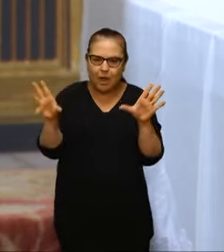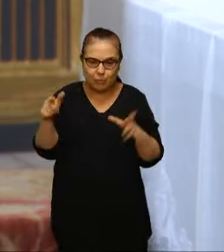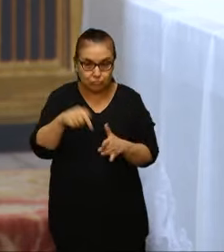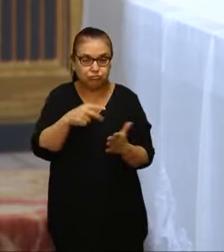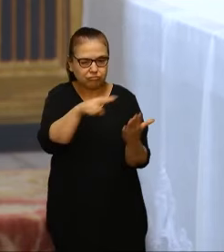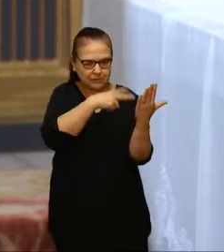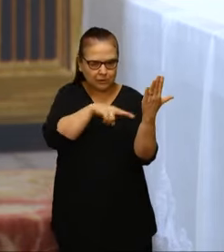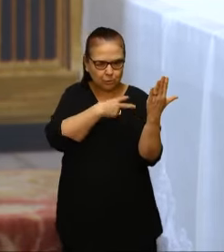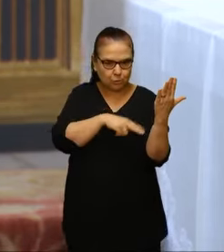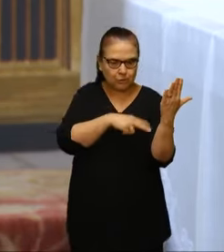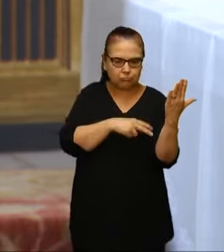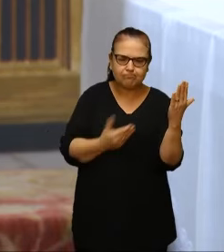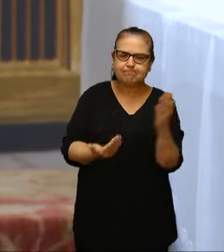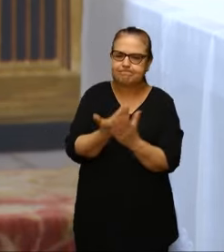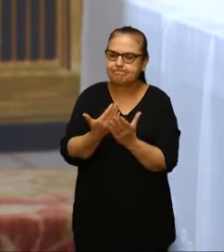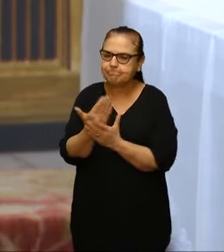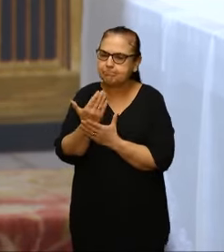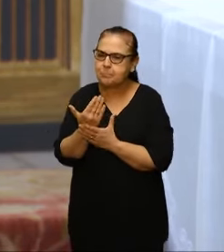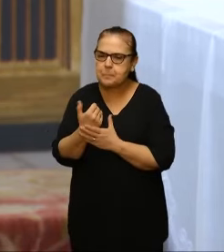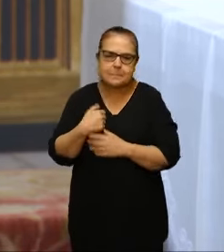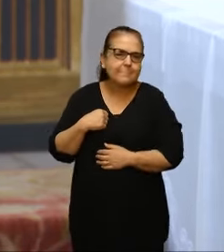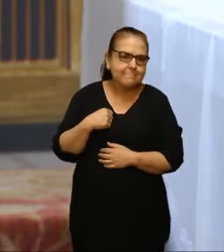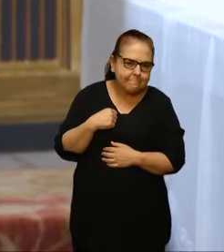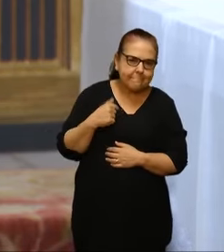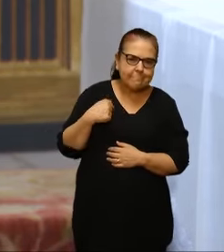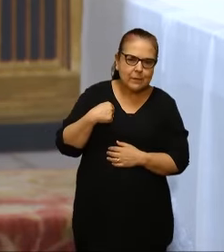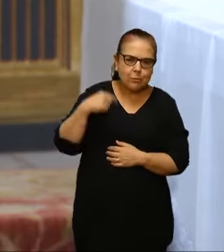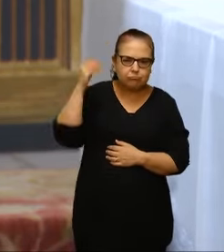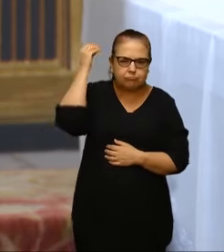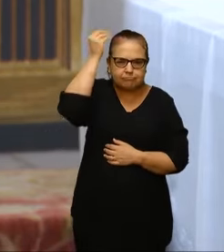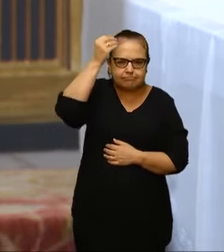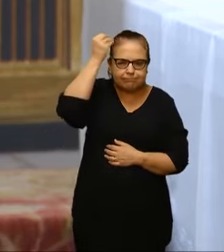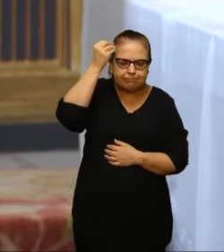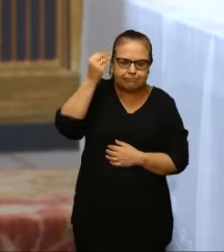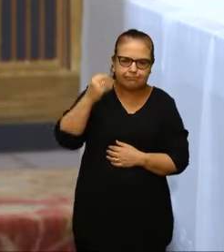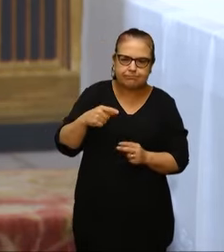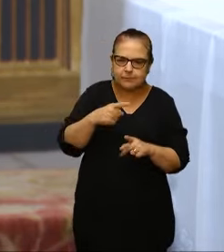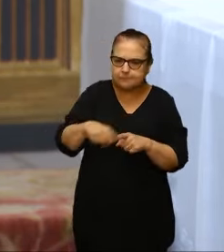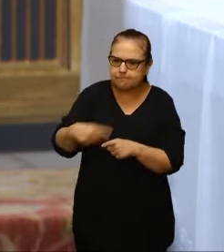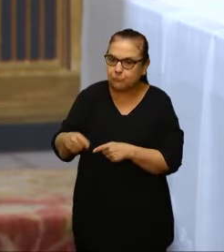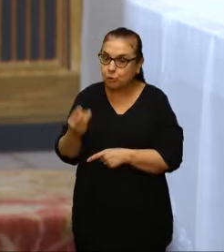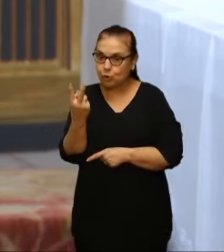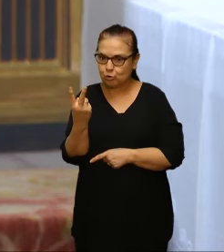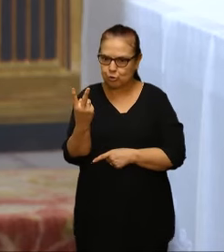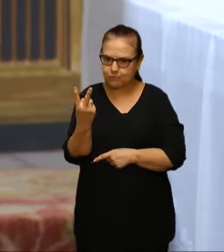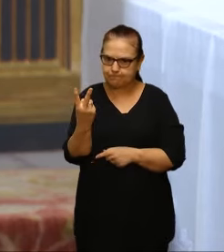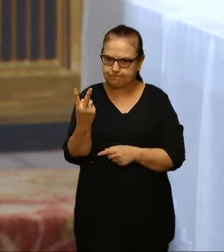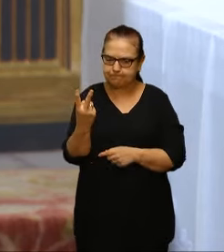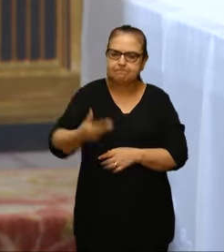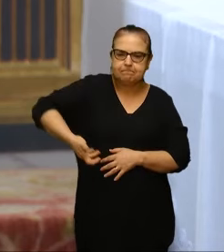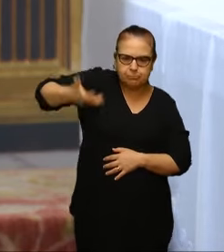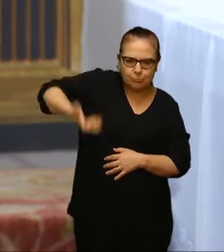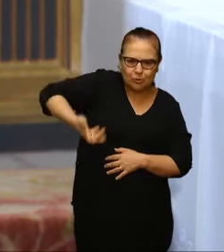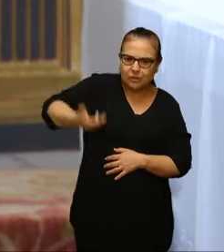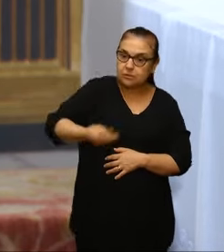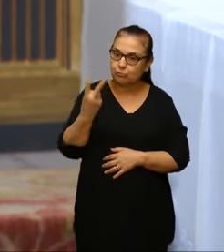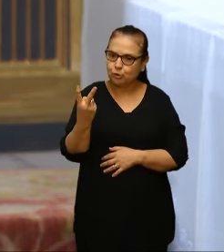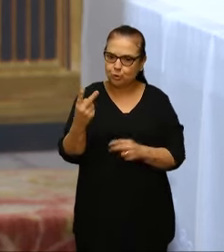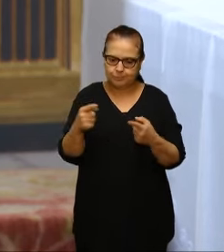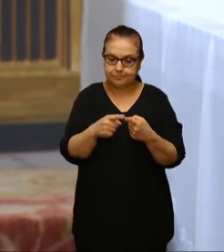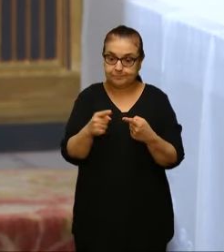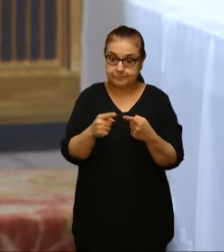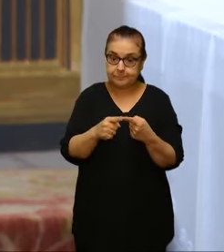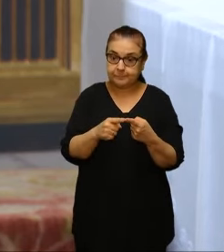días, me han venido como dos flashes a la cabeza. El primero